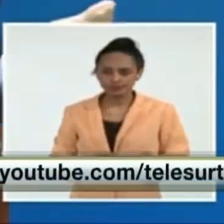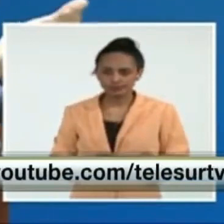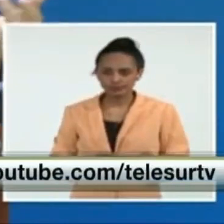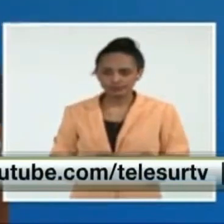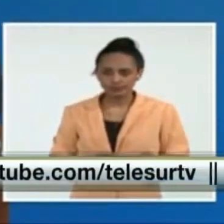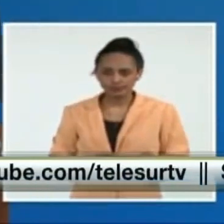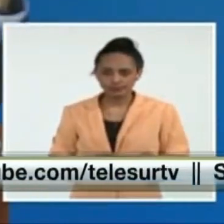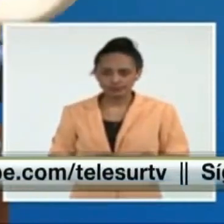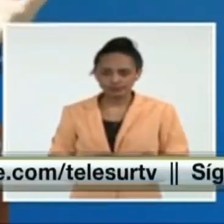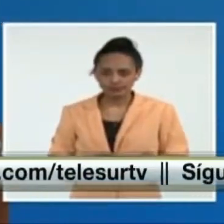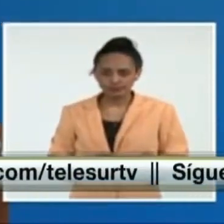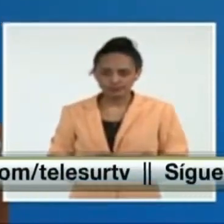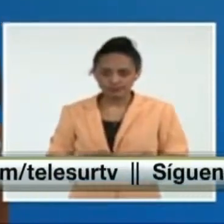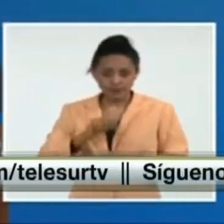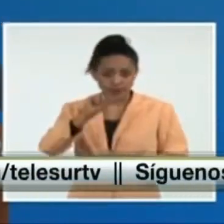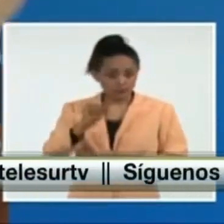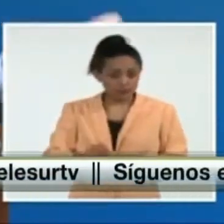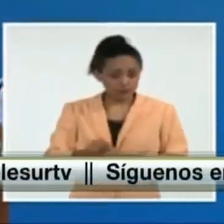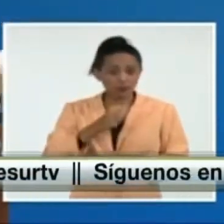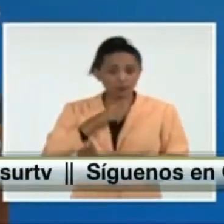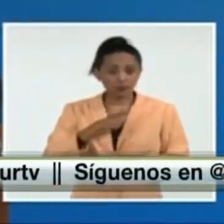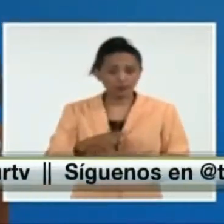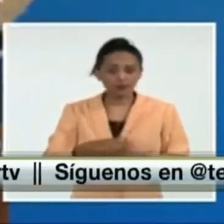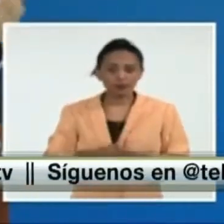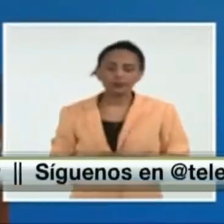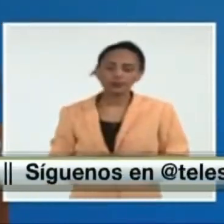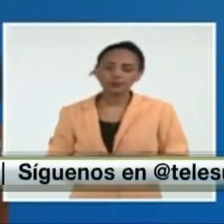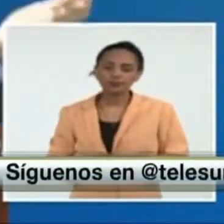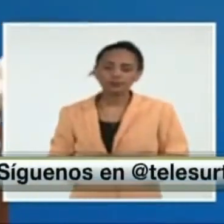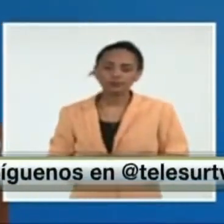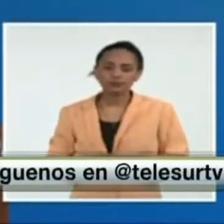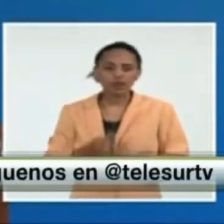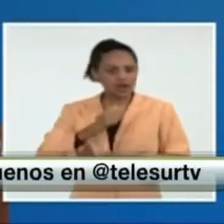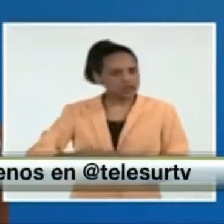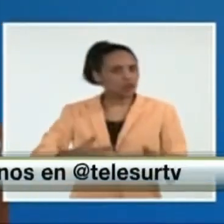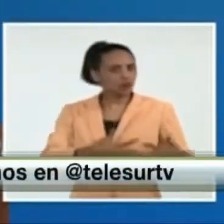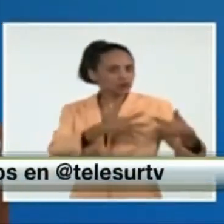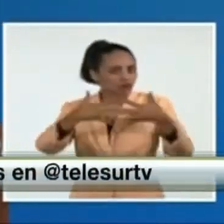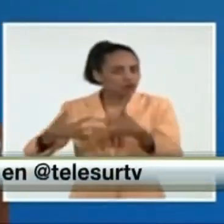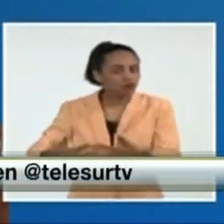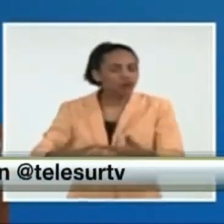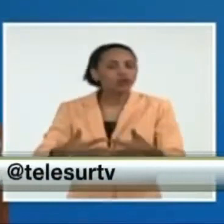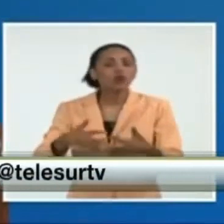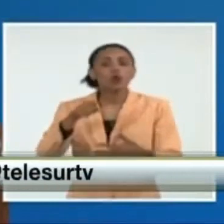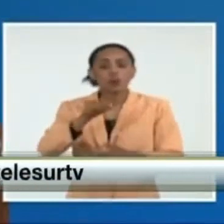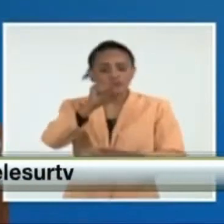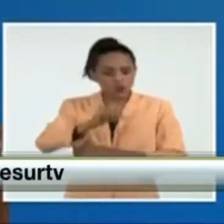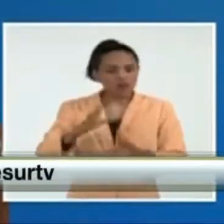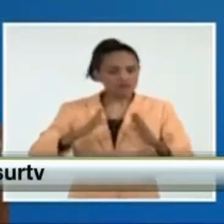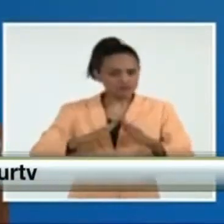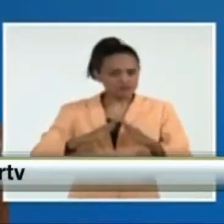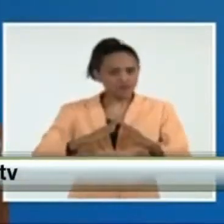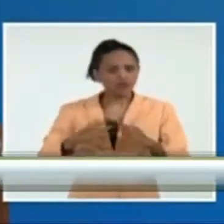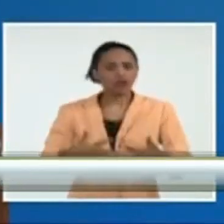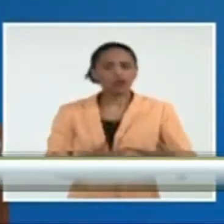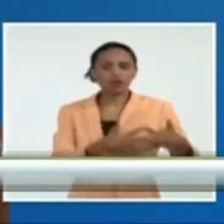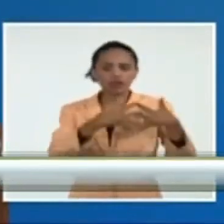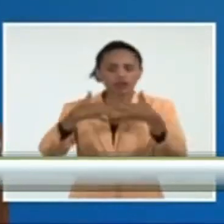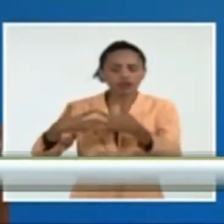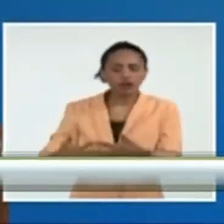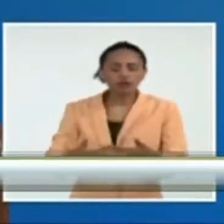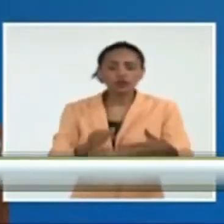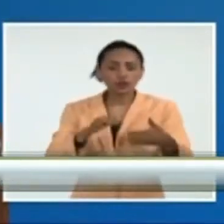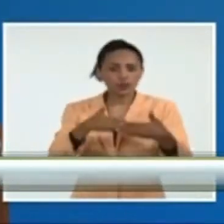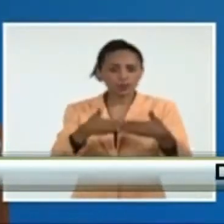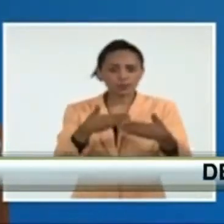personas jurídicas, naturales, compañías financieras, compañías tramitadoras de remesas, procesar